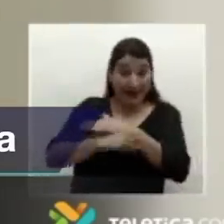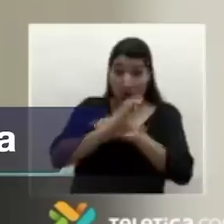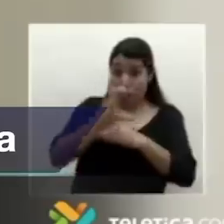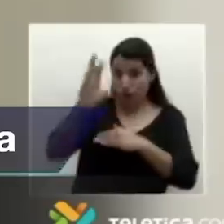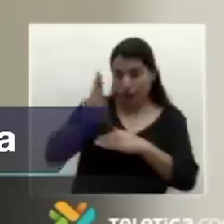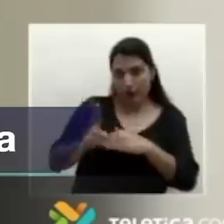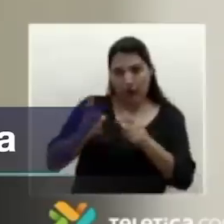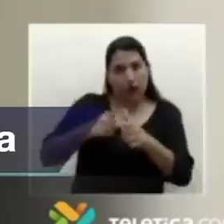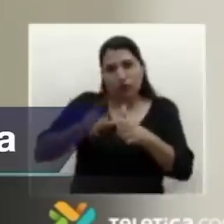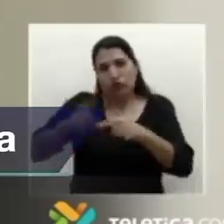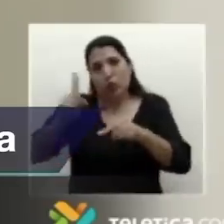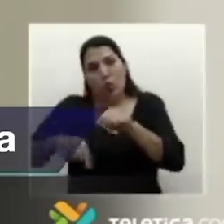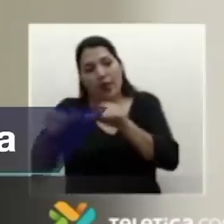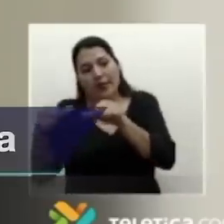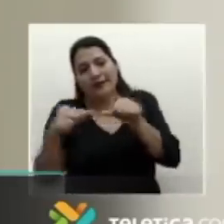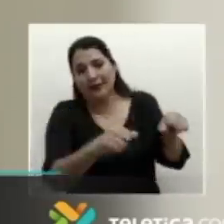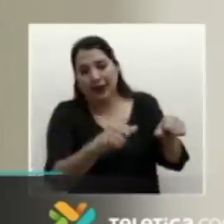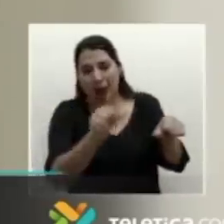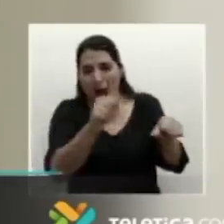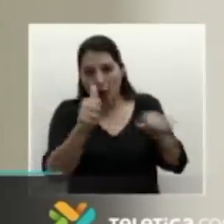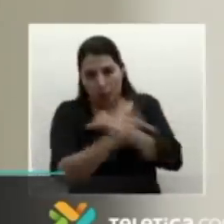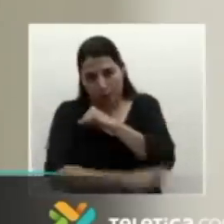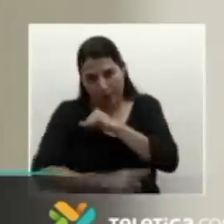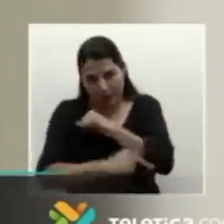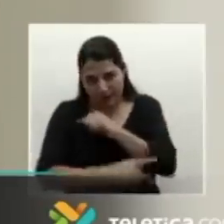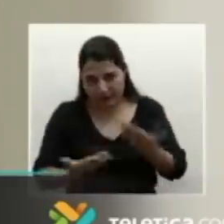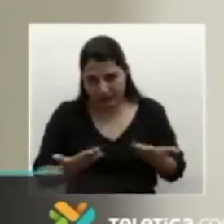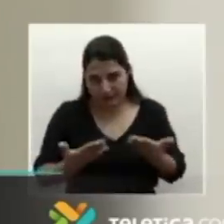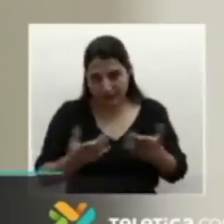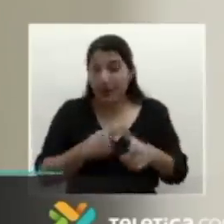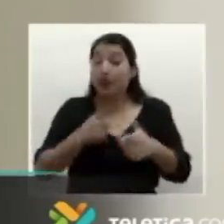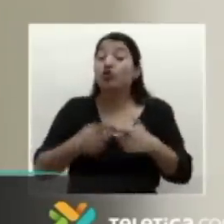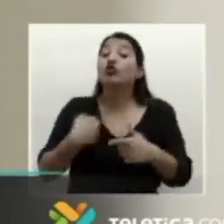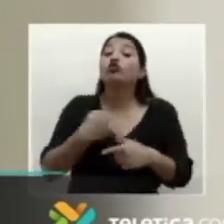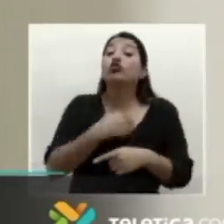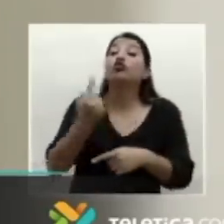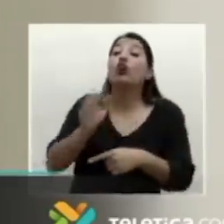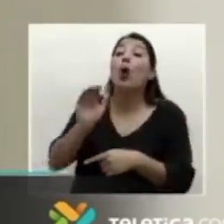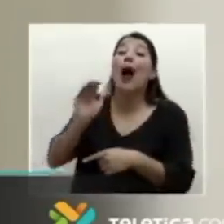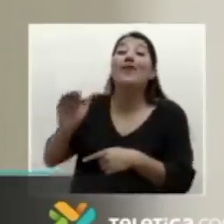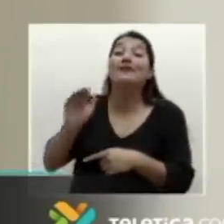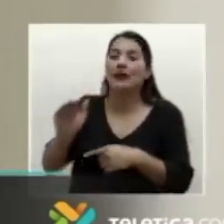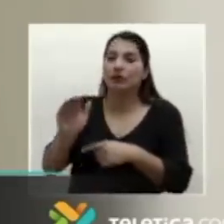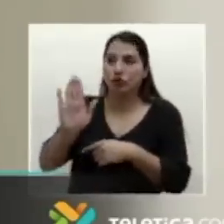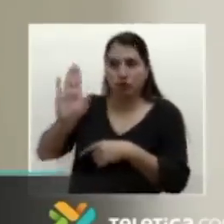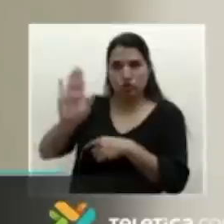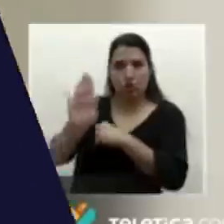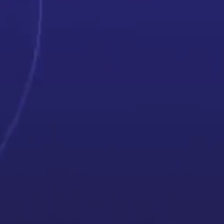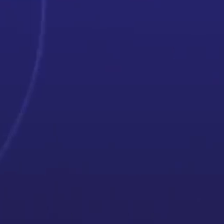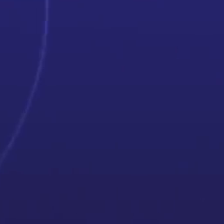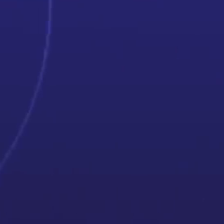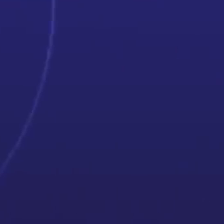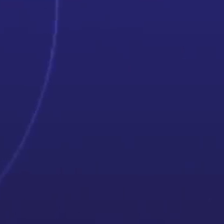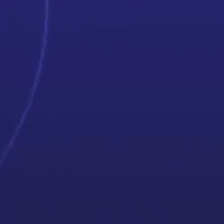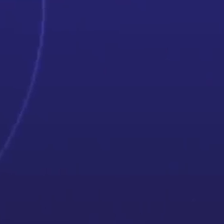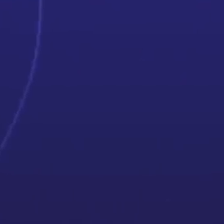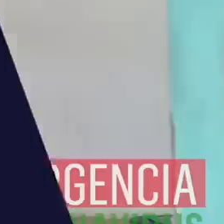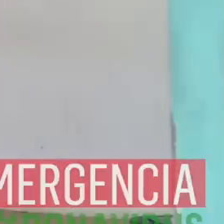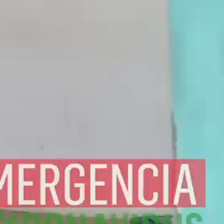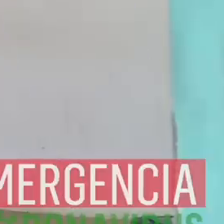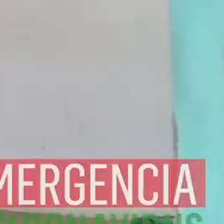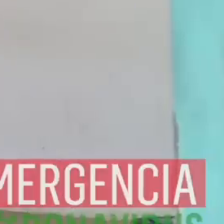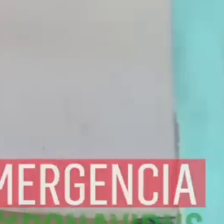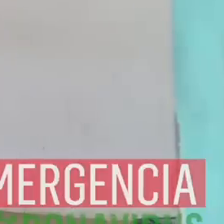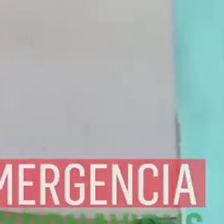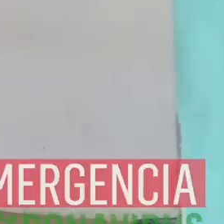su trayecto hacia otros países. Así que en ese caso se da la notificación al país en donde se encuentra y obviamente al país de origen.